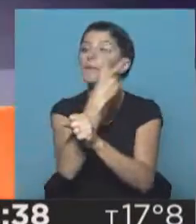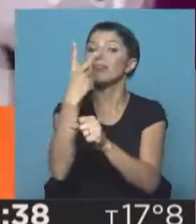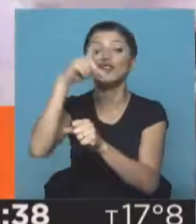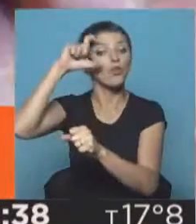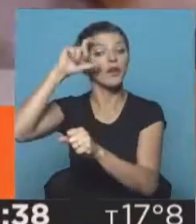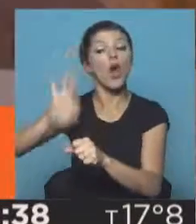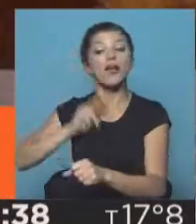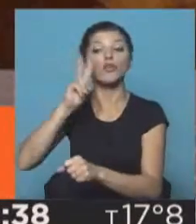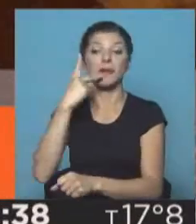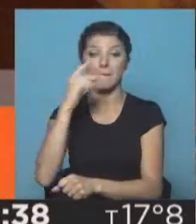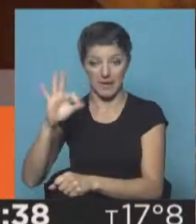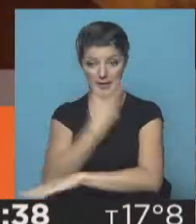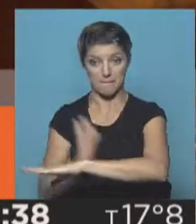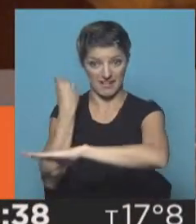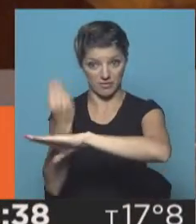2020.